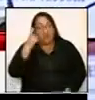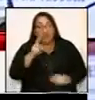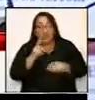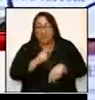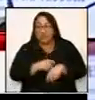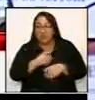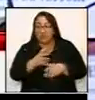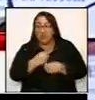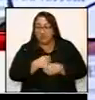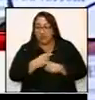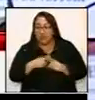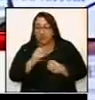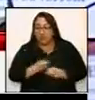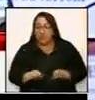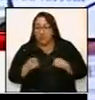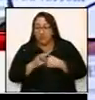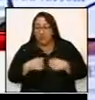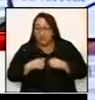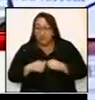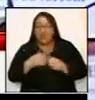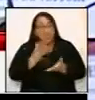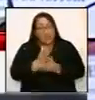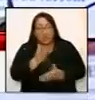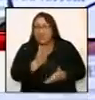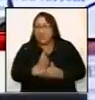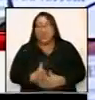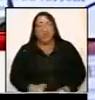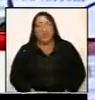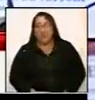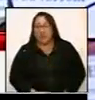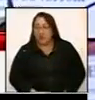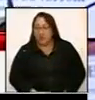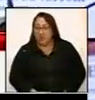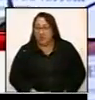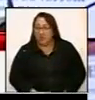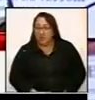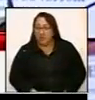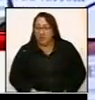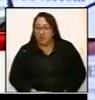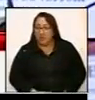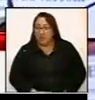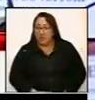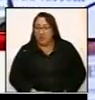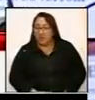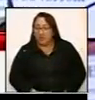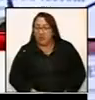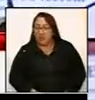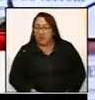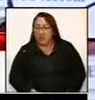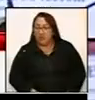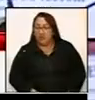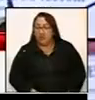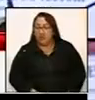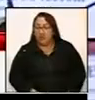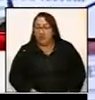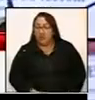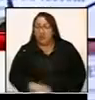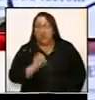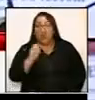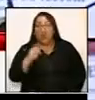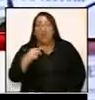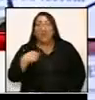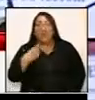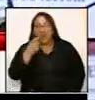oportunidad, definitivamente debemos de seguir insistiendo, señor presidente, en que las ONGs tienen que ser